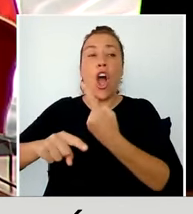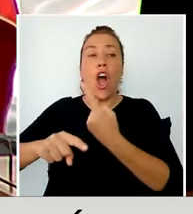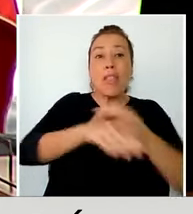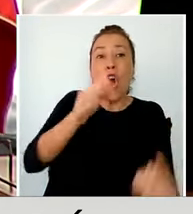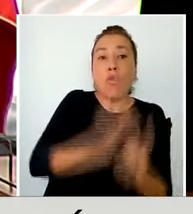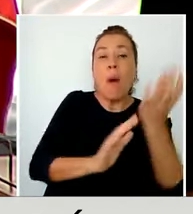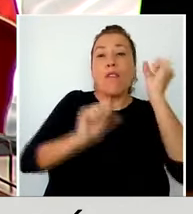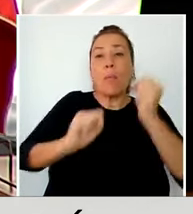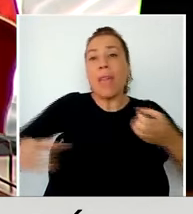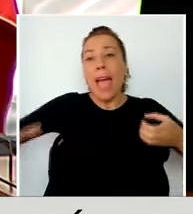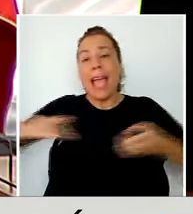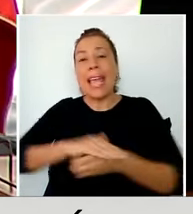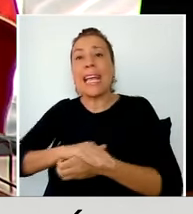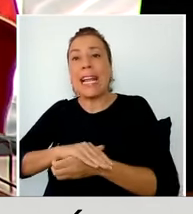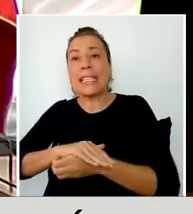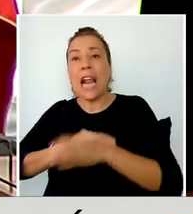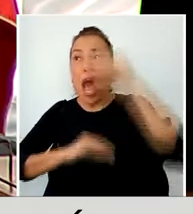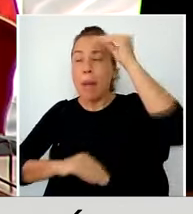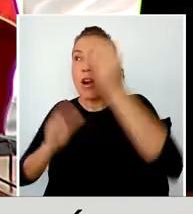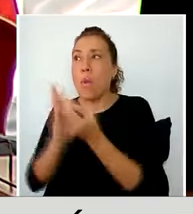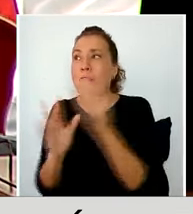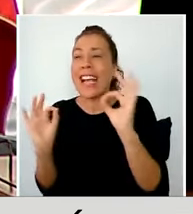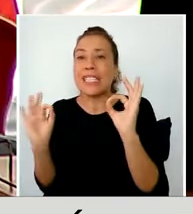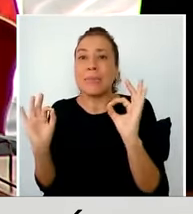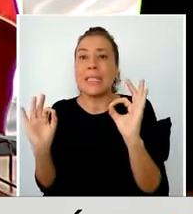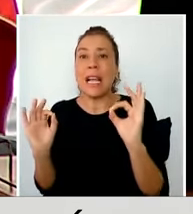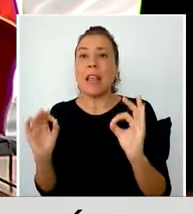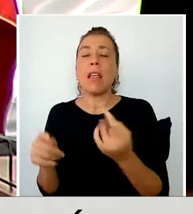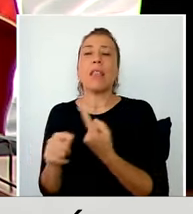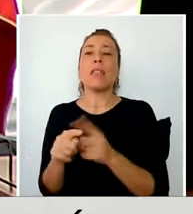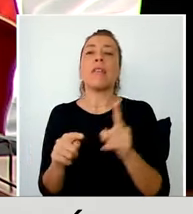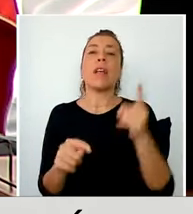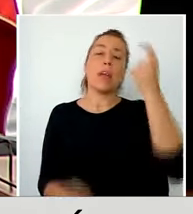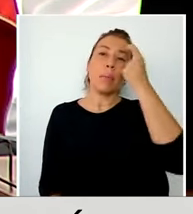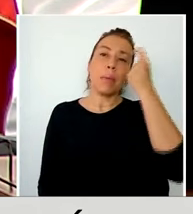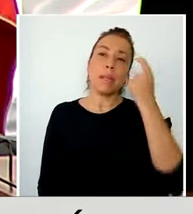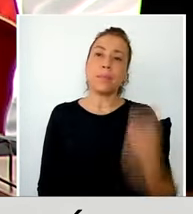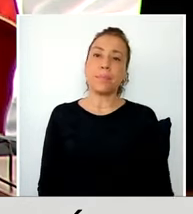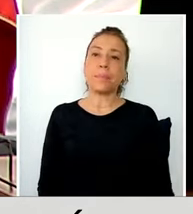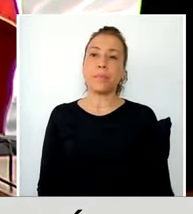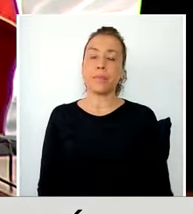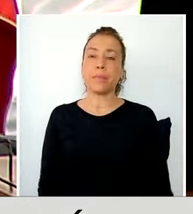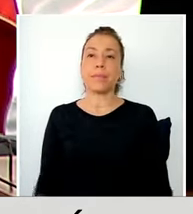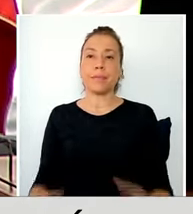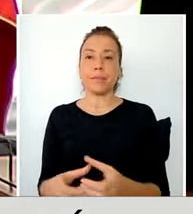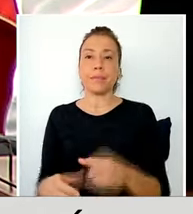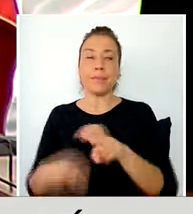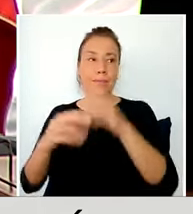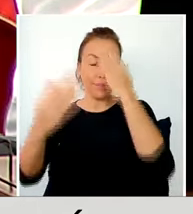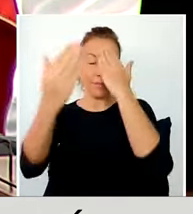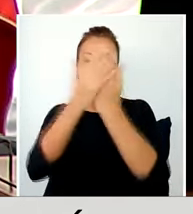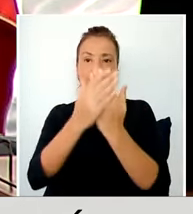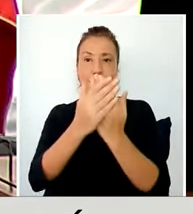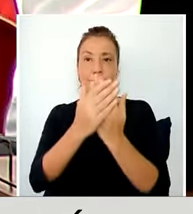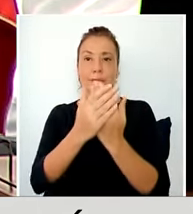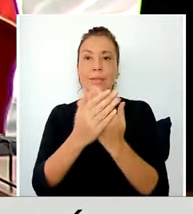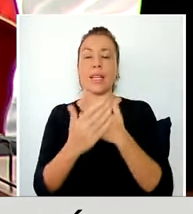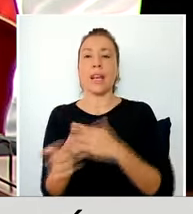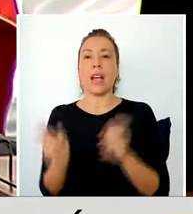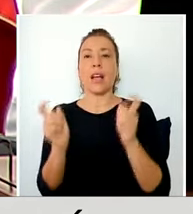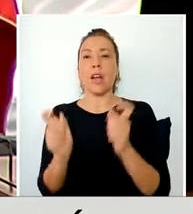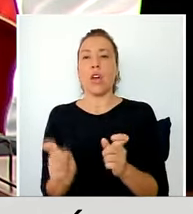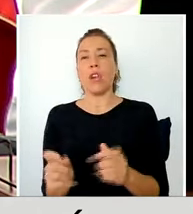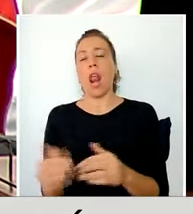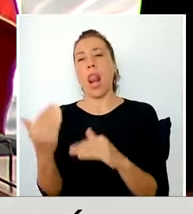a esta especialidad A diferencia de lo que puede empezar en la bancada del frente de tratar de regular restringir